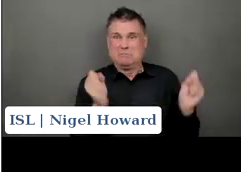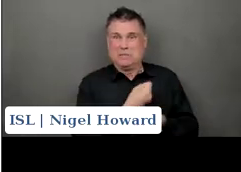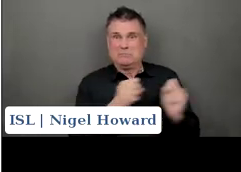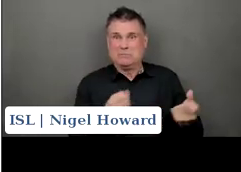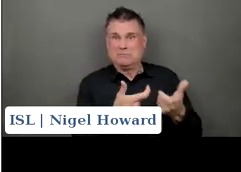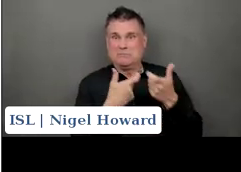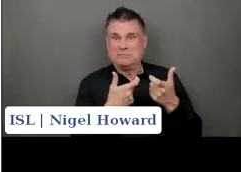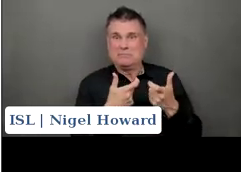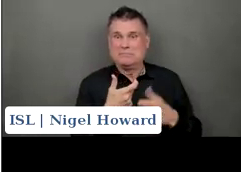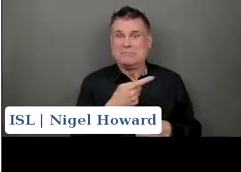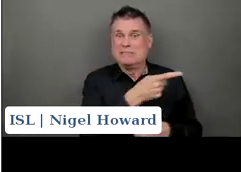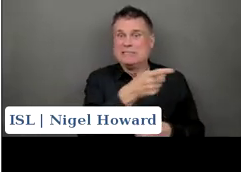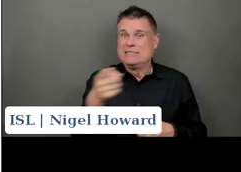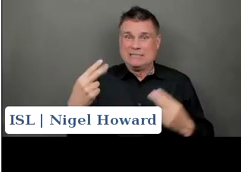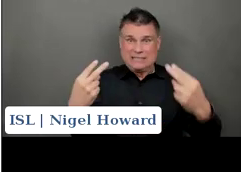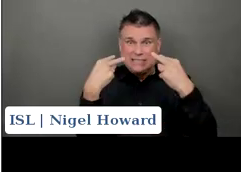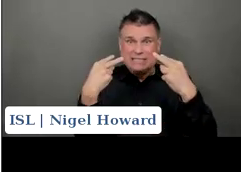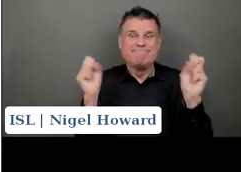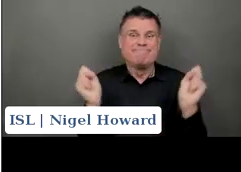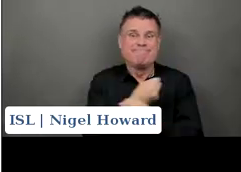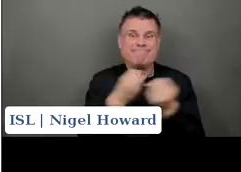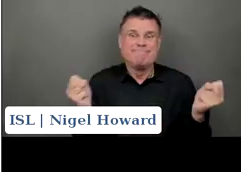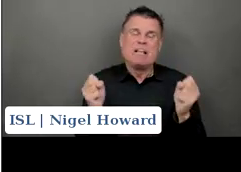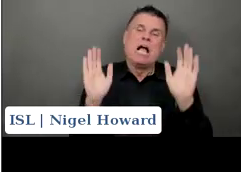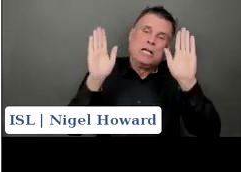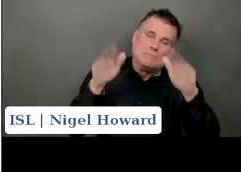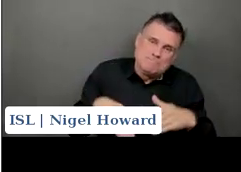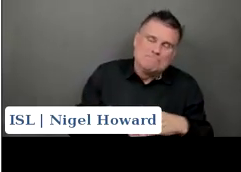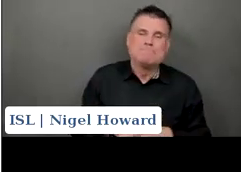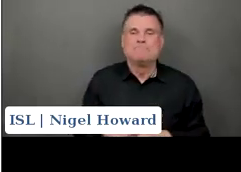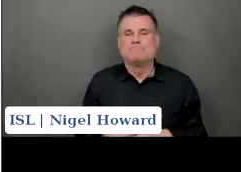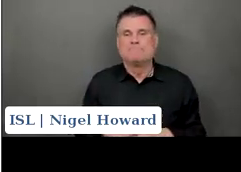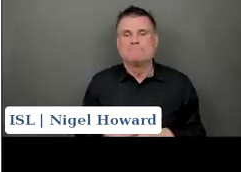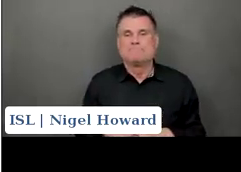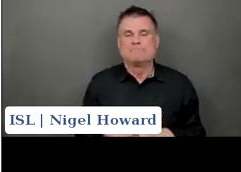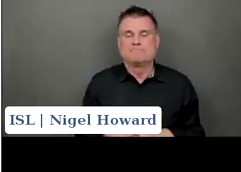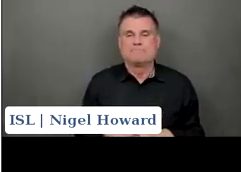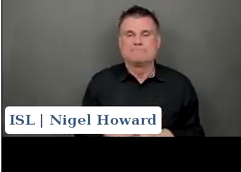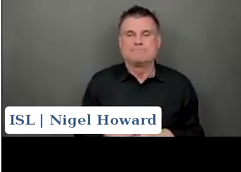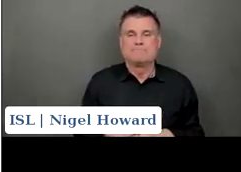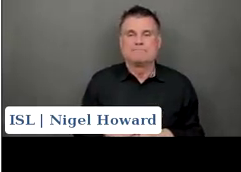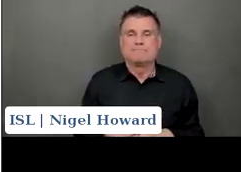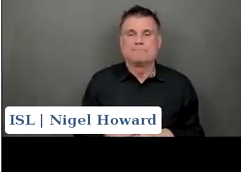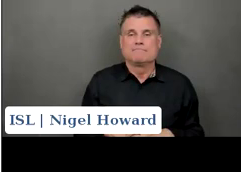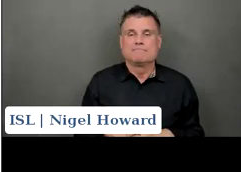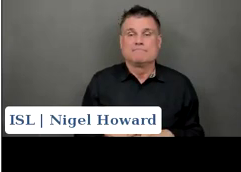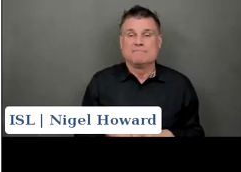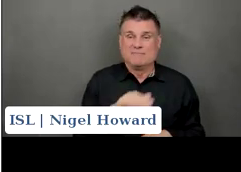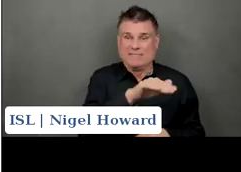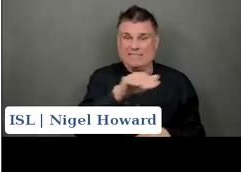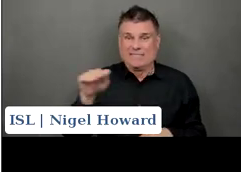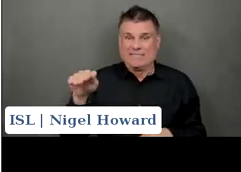Colleagues, for those of you who do not speak Spanish, you can click on interpretation and choose the channel